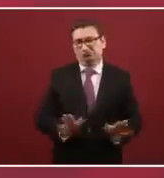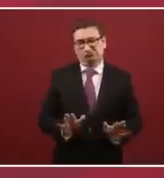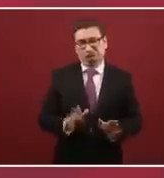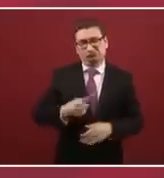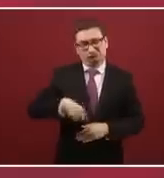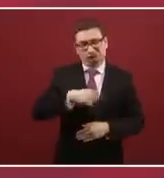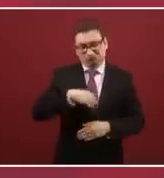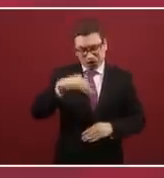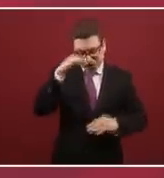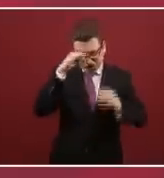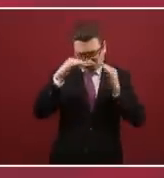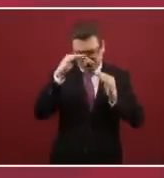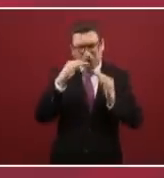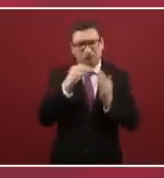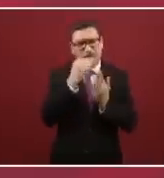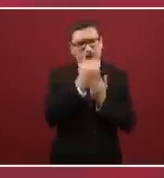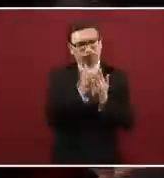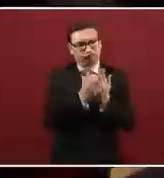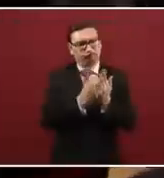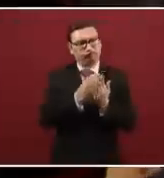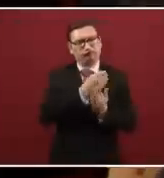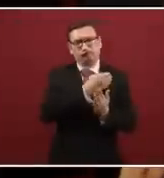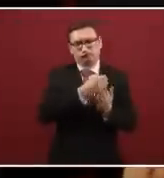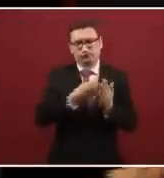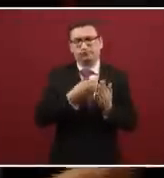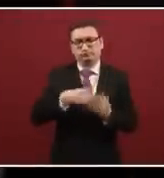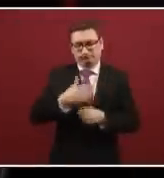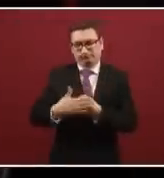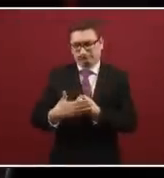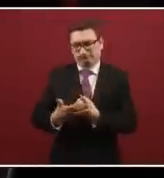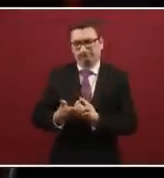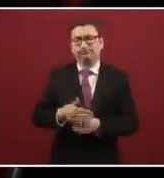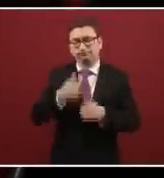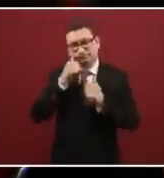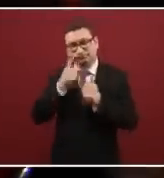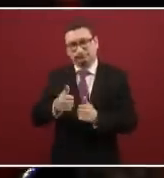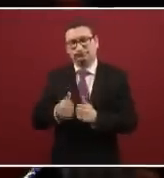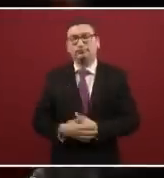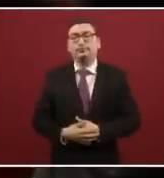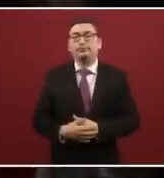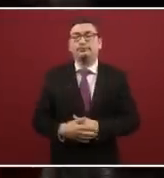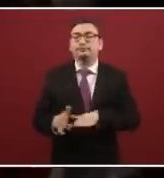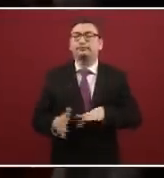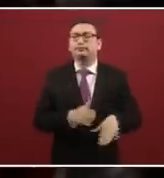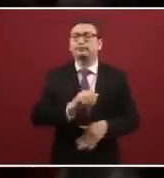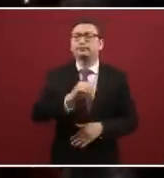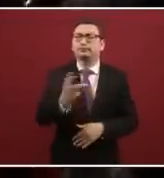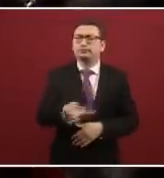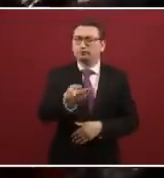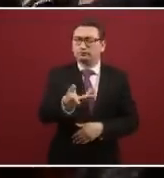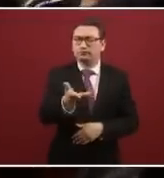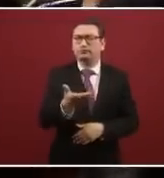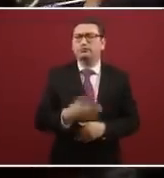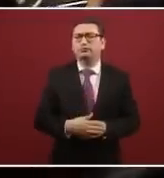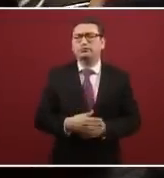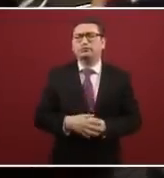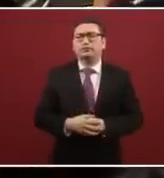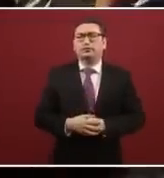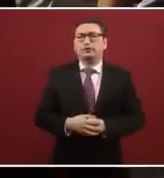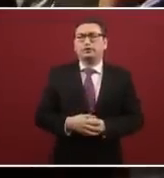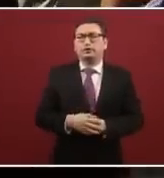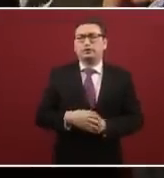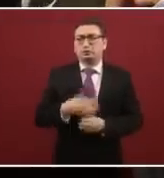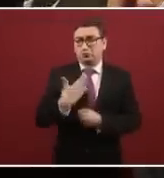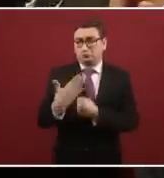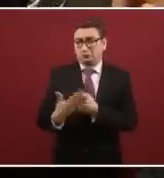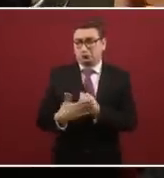una estrategia para eso. Presidente, y otra pregunta, comentarle sobre esta mudanza que va a realizar